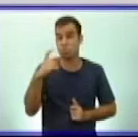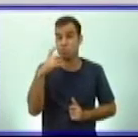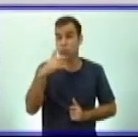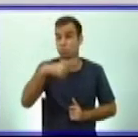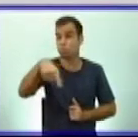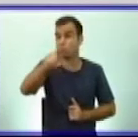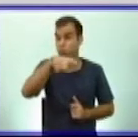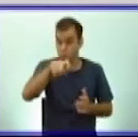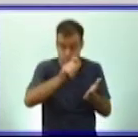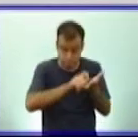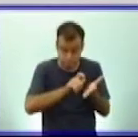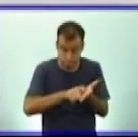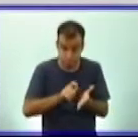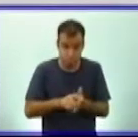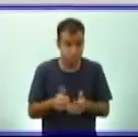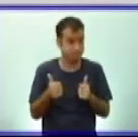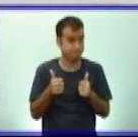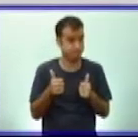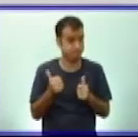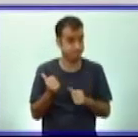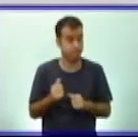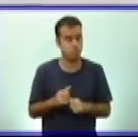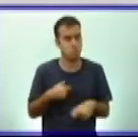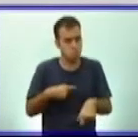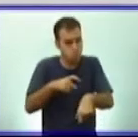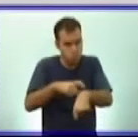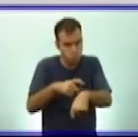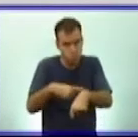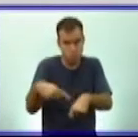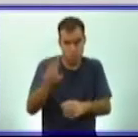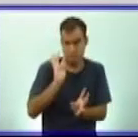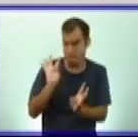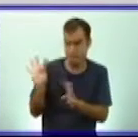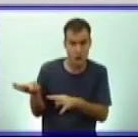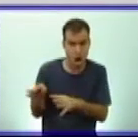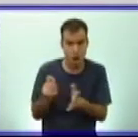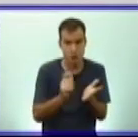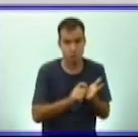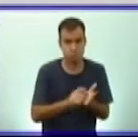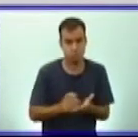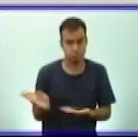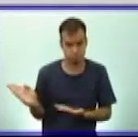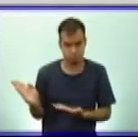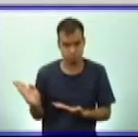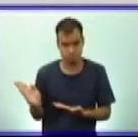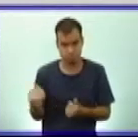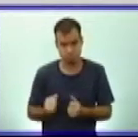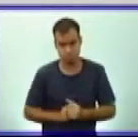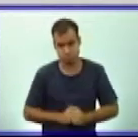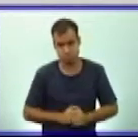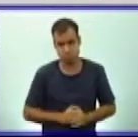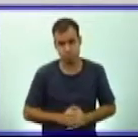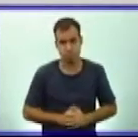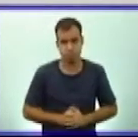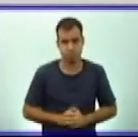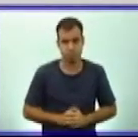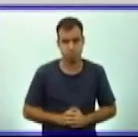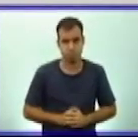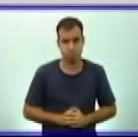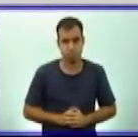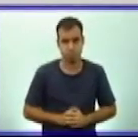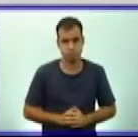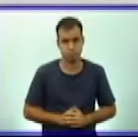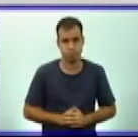tengan en sus documentos. Les doy unos segundos para que los precisen y queden en sus